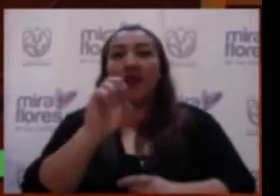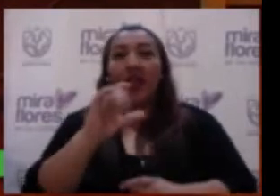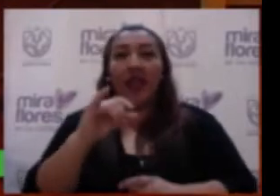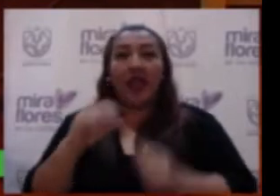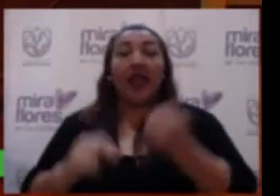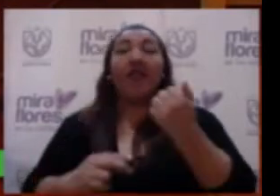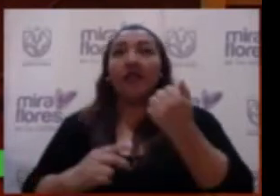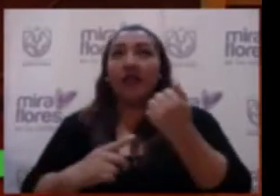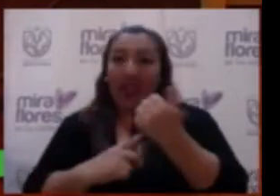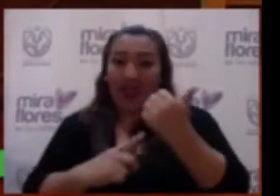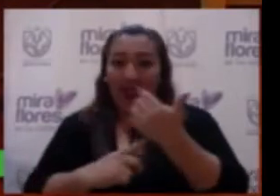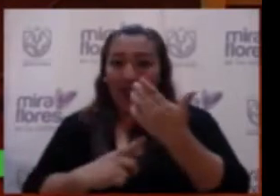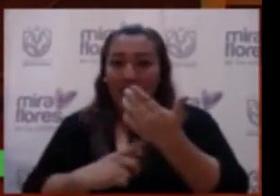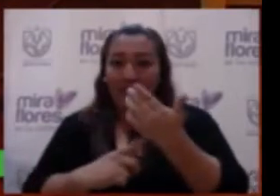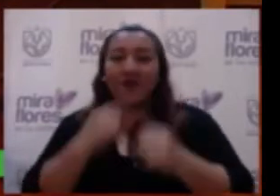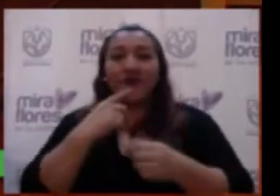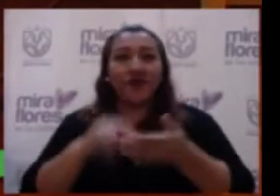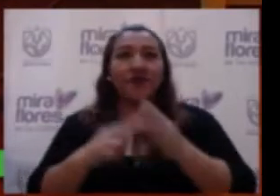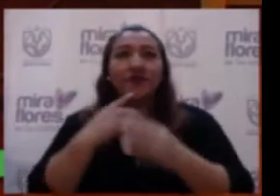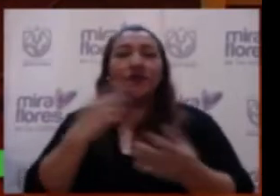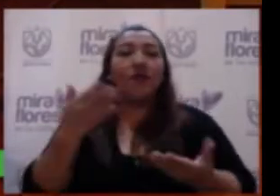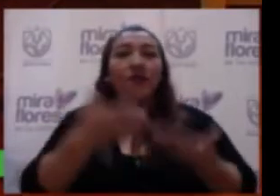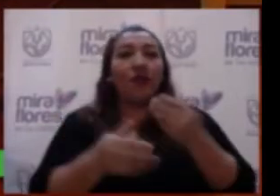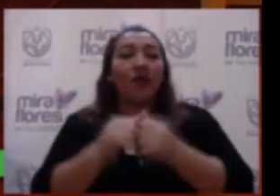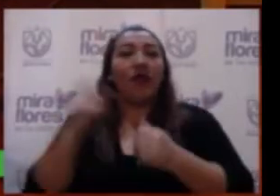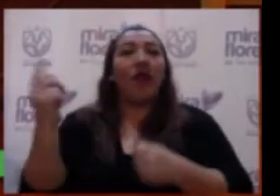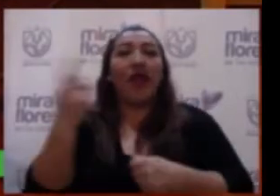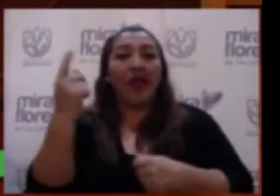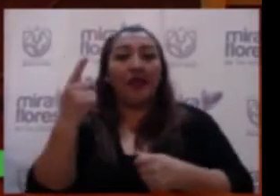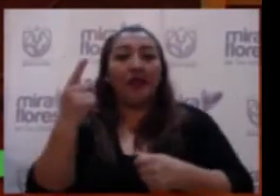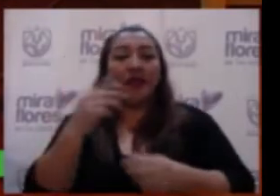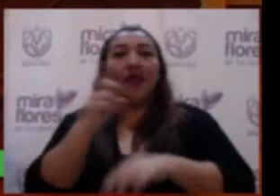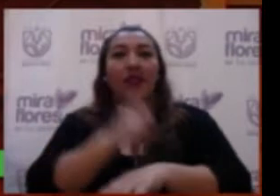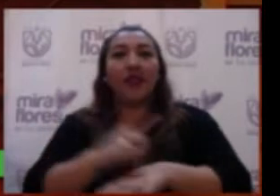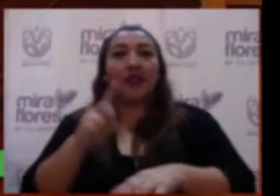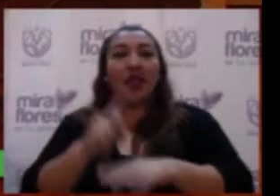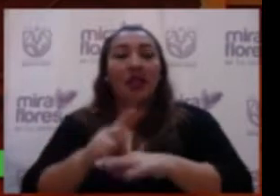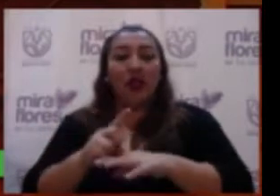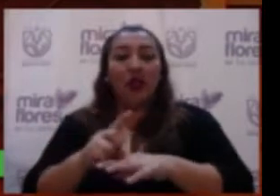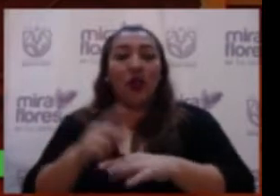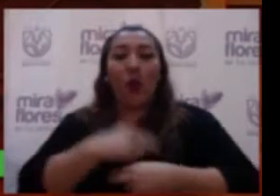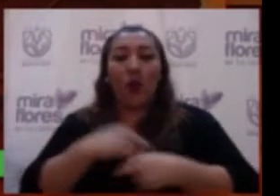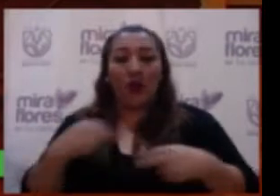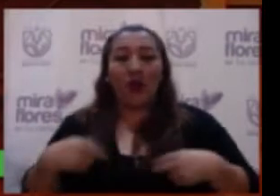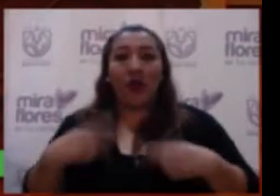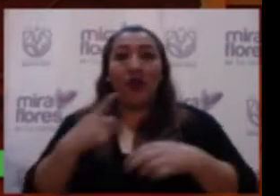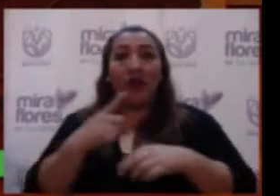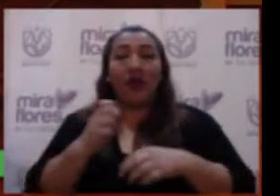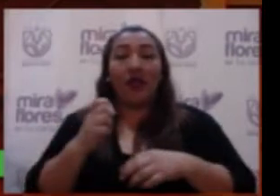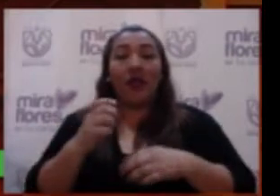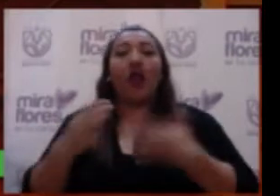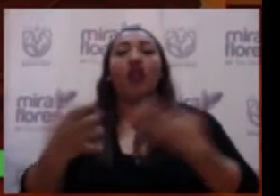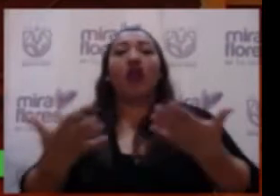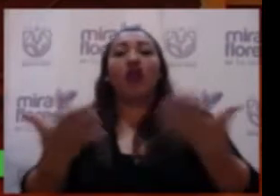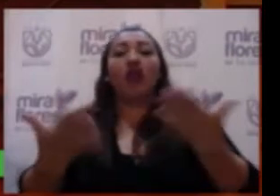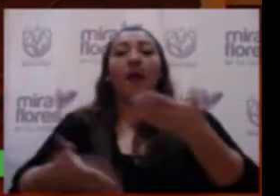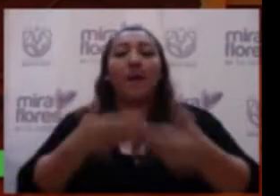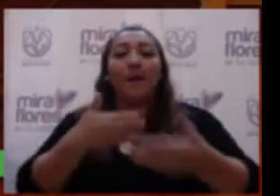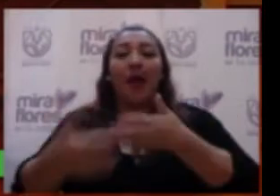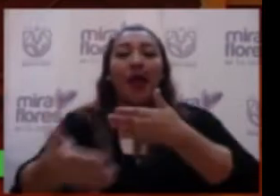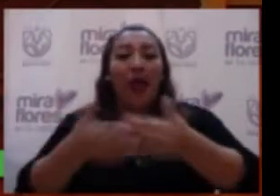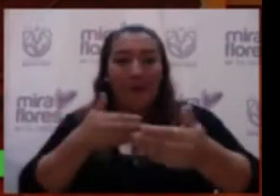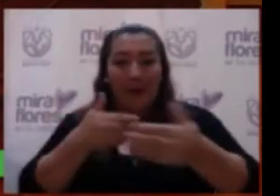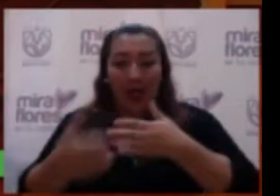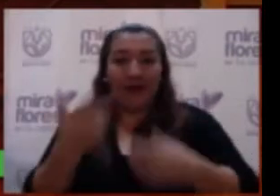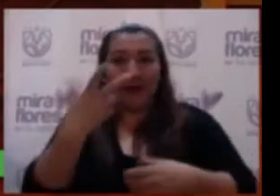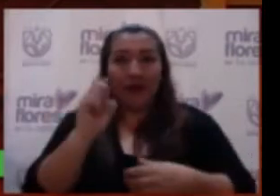de la Juventud de Miraflores y colaborador de la Gerencia de Desarrollo Humano a la Ciudad de Panamá, del 30 de agosto al 2 de septiembre del